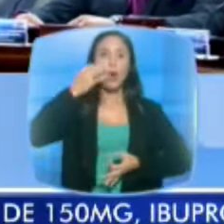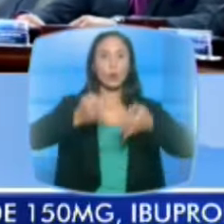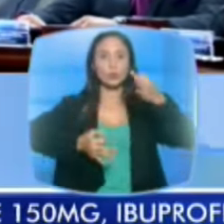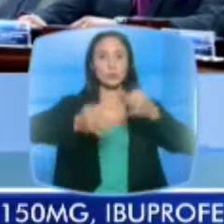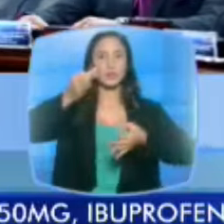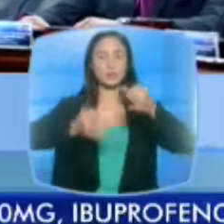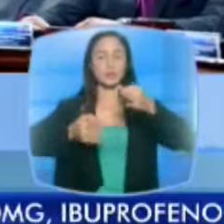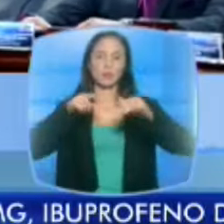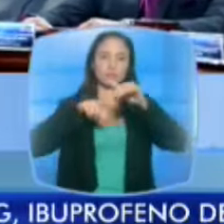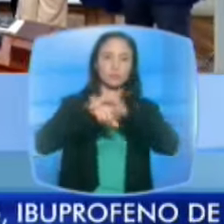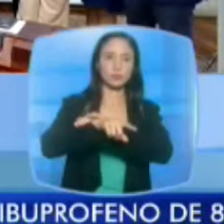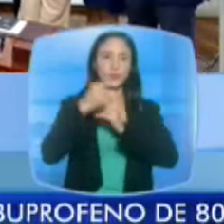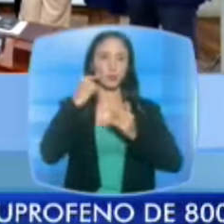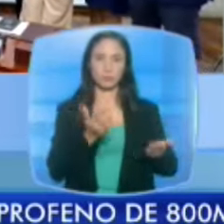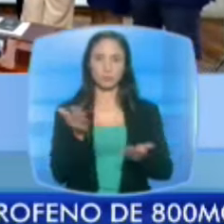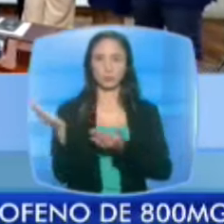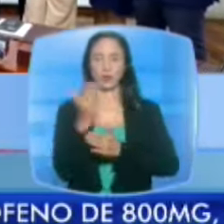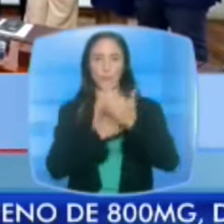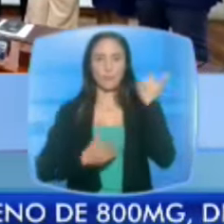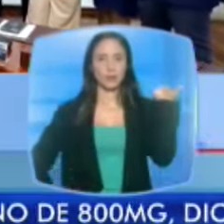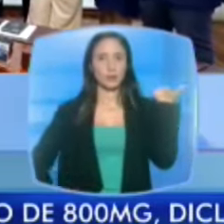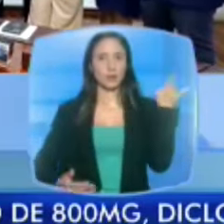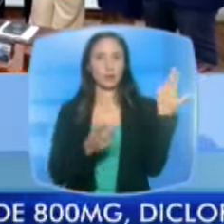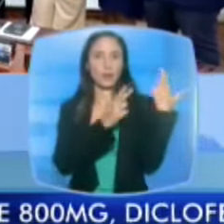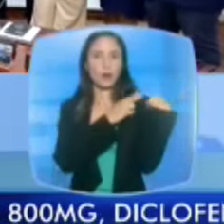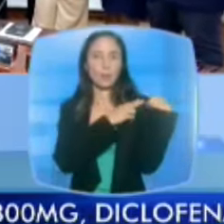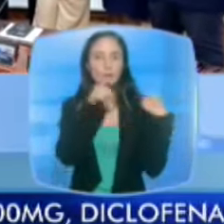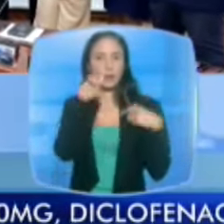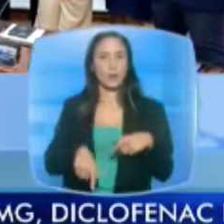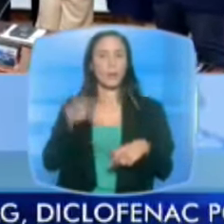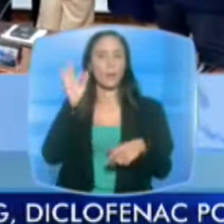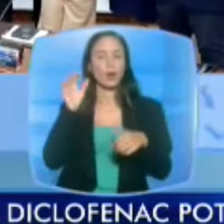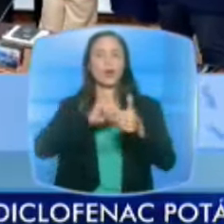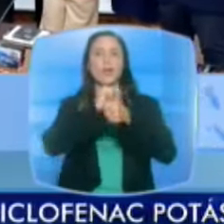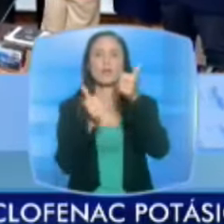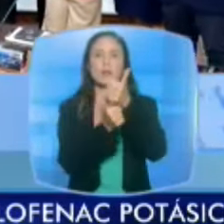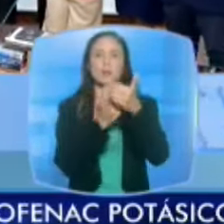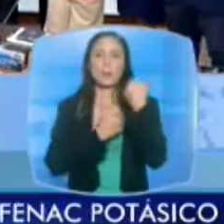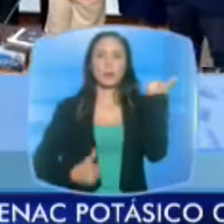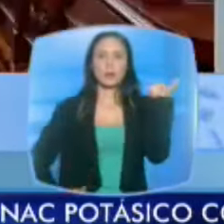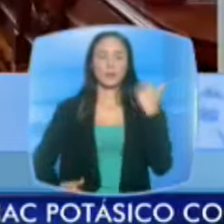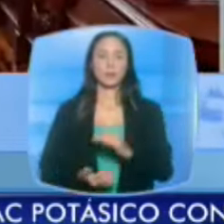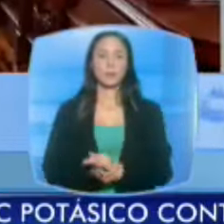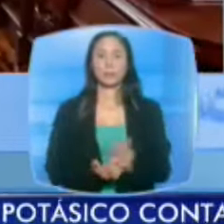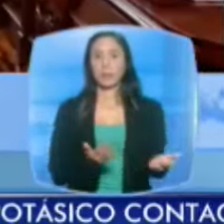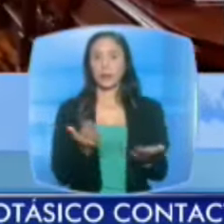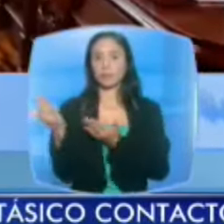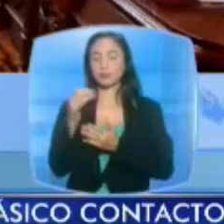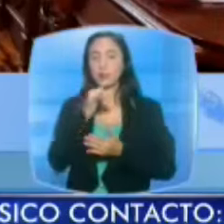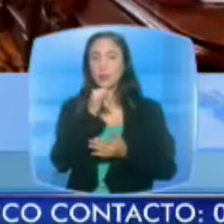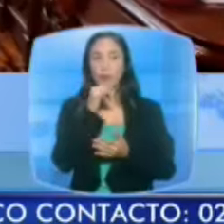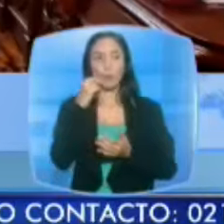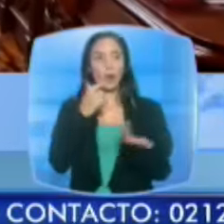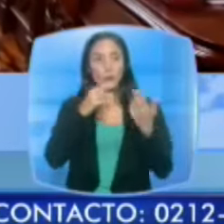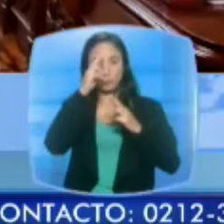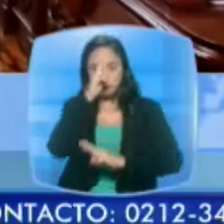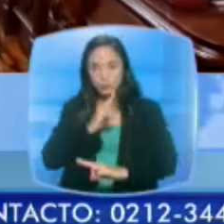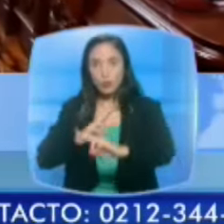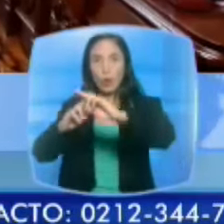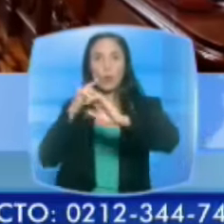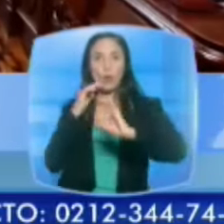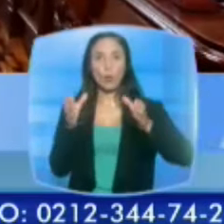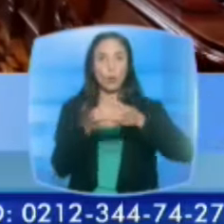de Justicia, fueron recibidos por su presidenta, Gladys Gutiérrez, y los vicepresidentes. Gutiérrez expresó reconocimiento al trabajo